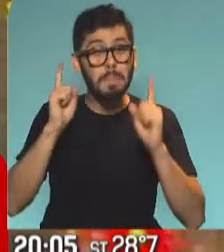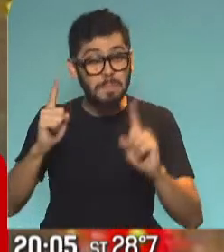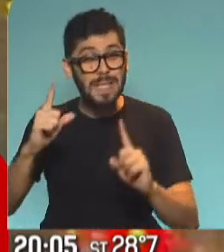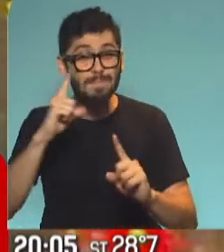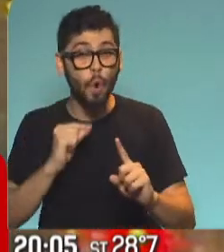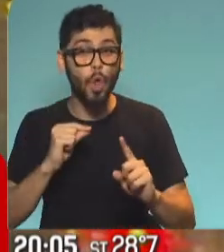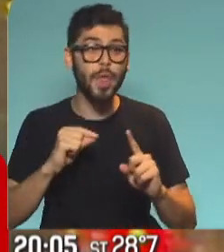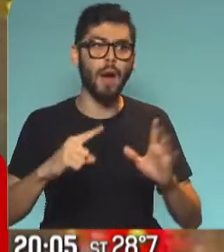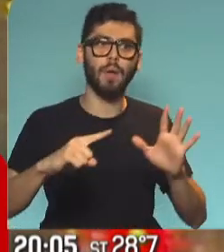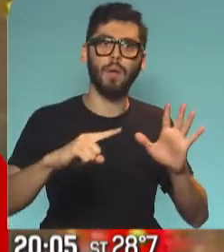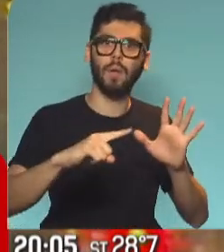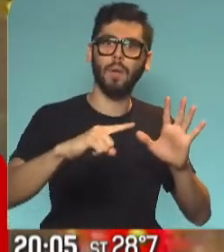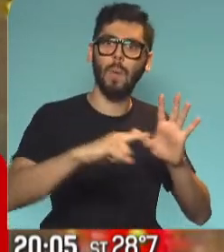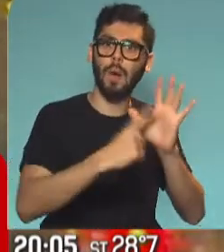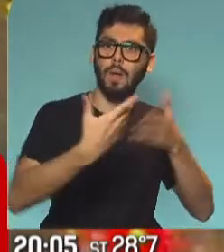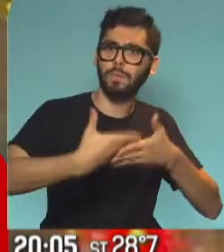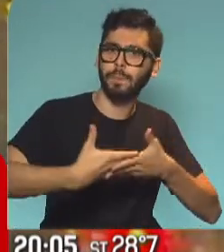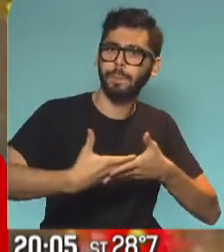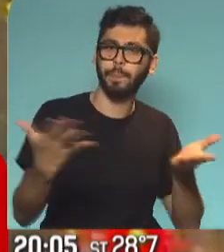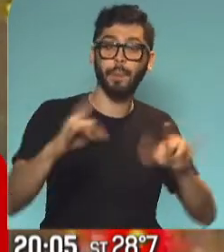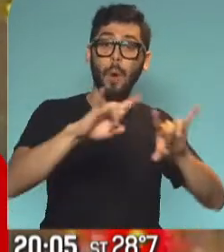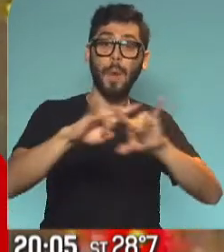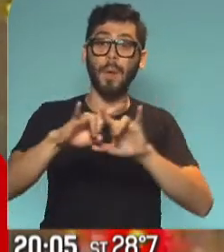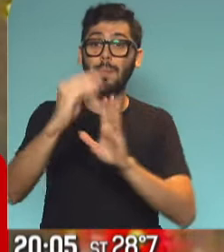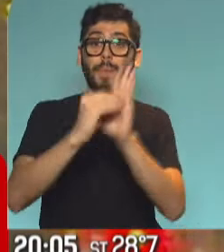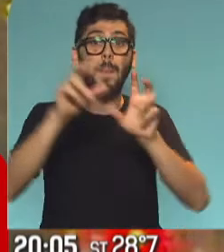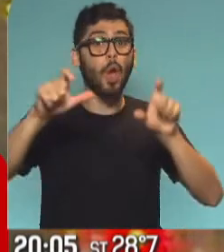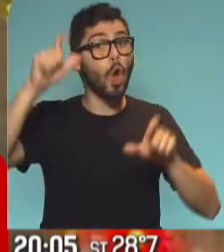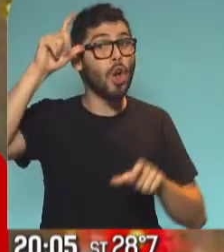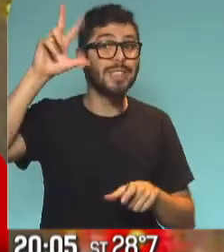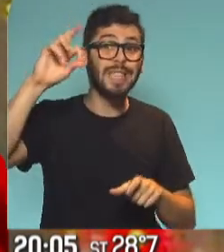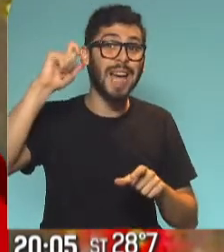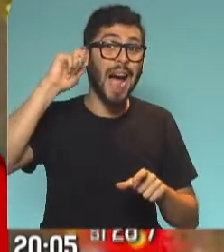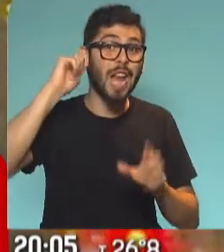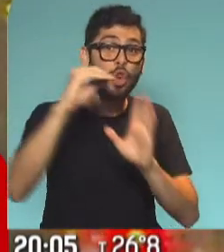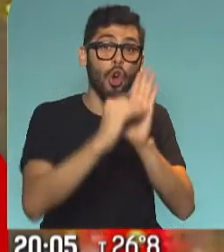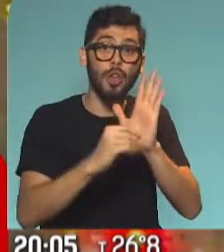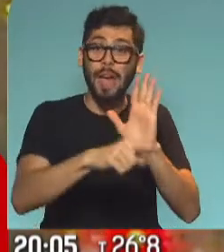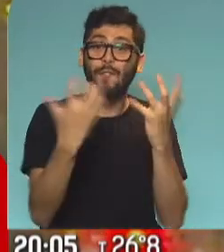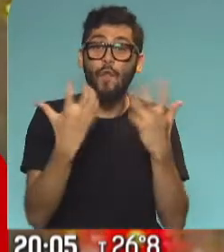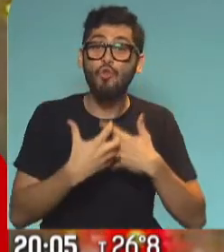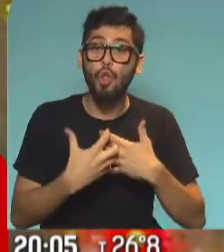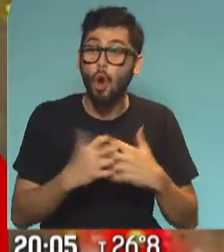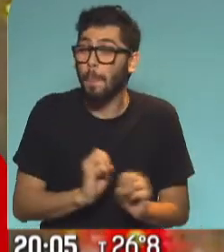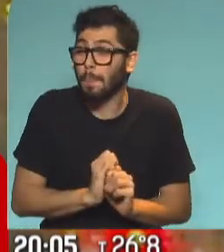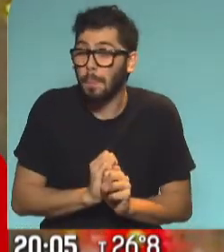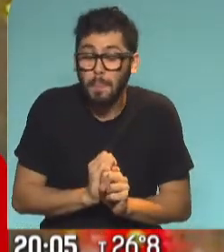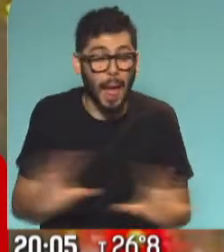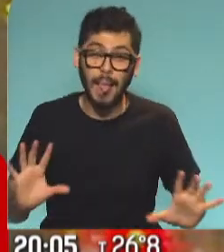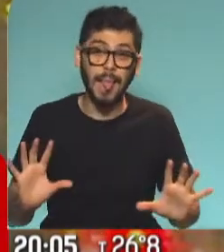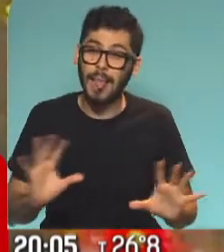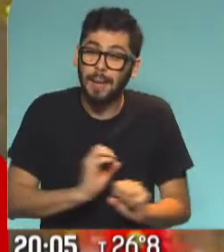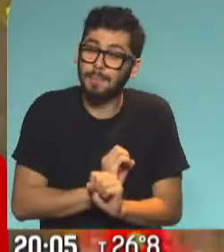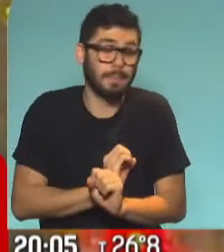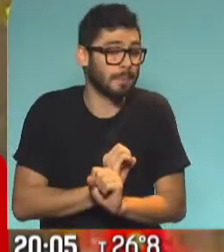Buenos Aires lanzó su página web para inscribir mayores de 80 años y que funcionó pésimo. Pésimo. Sin